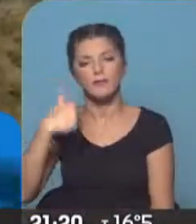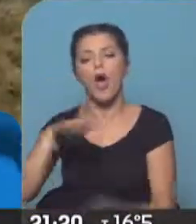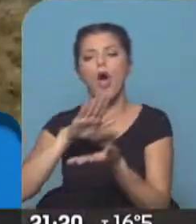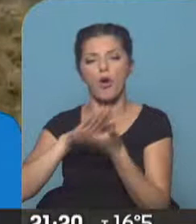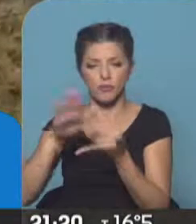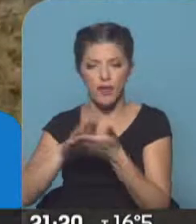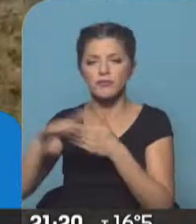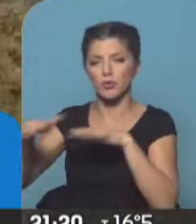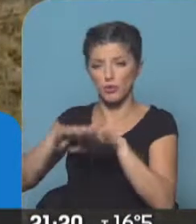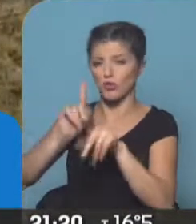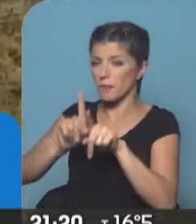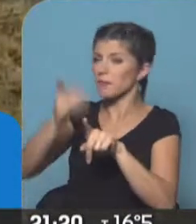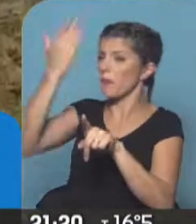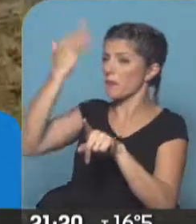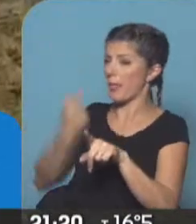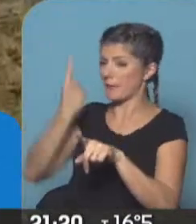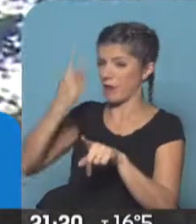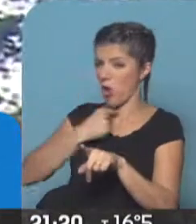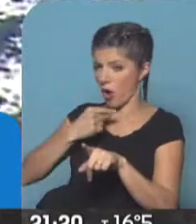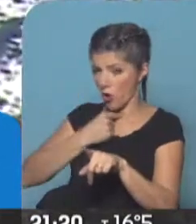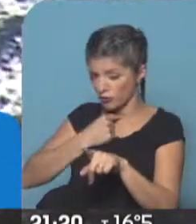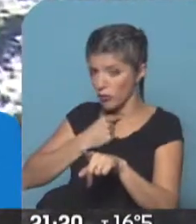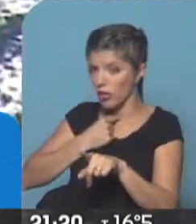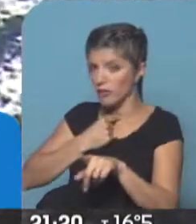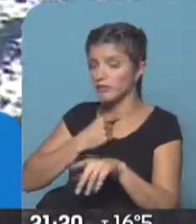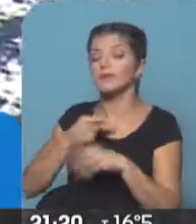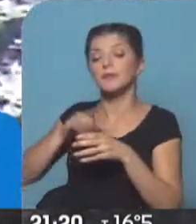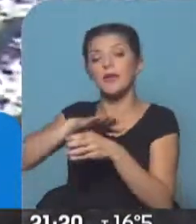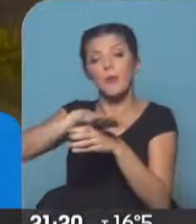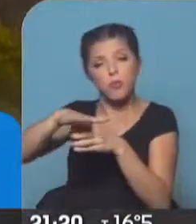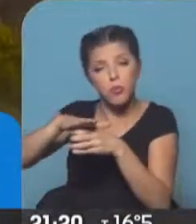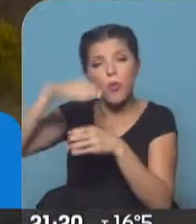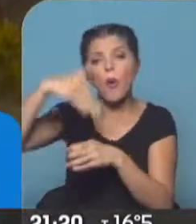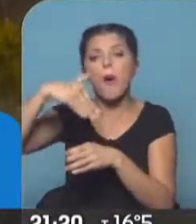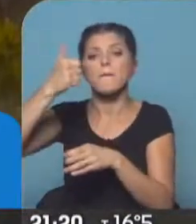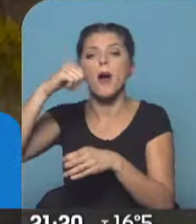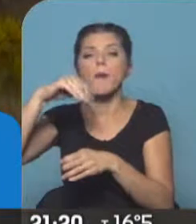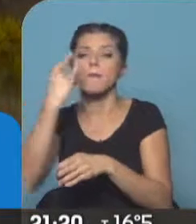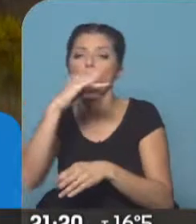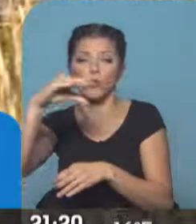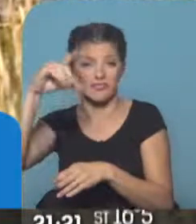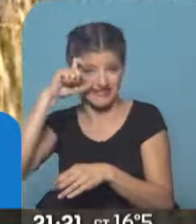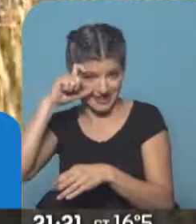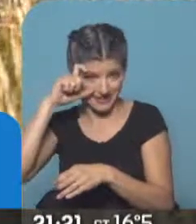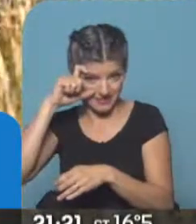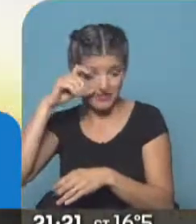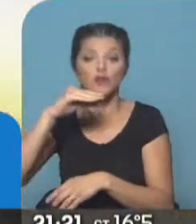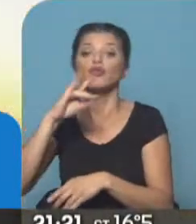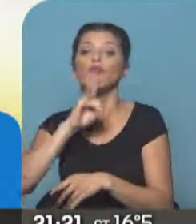hechos ocurridos el pasado 1 de agosto en torno de la comunidad mapuche Resistencia Cuyamén al noroeste de